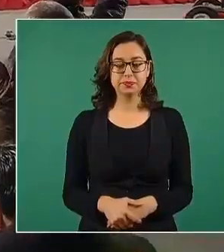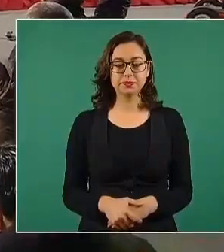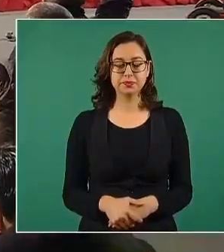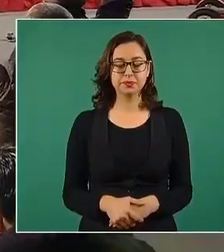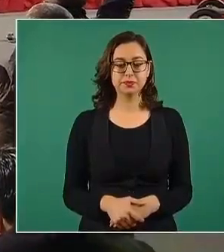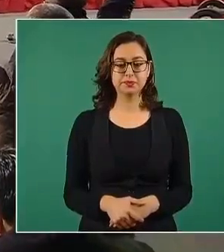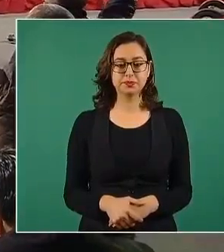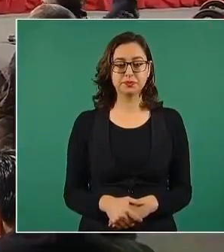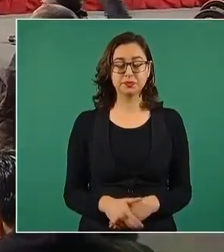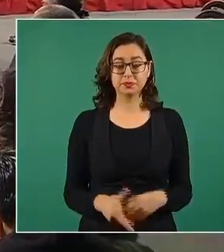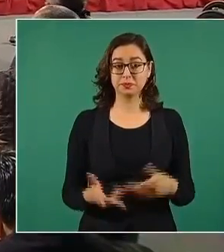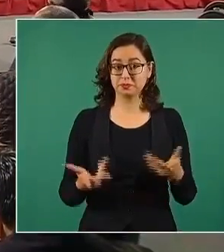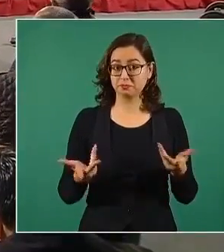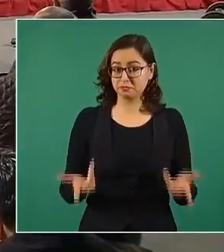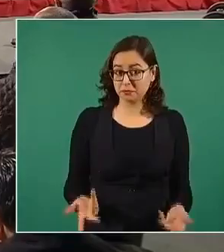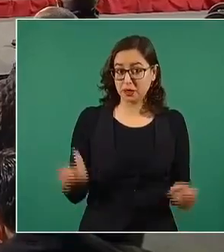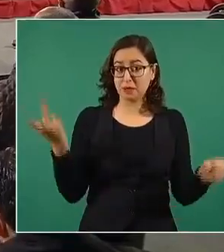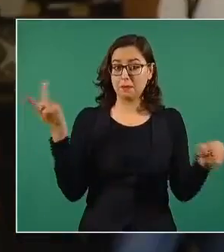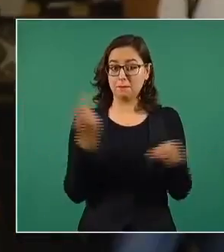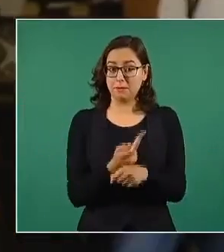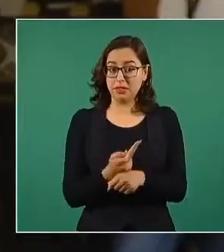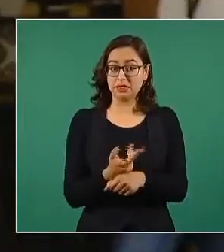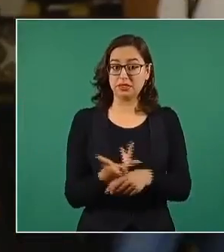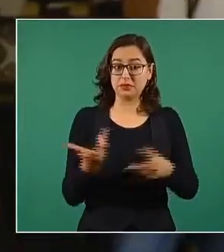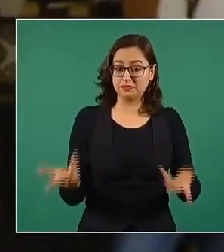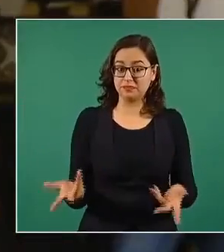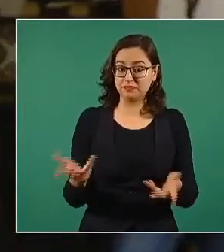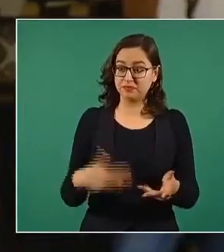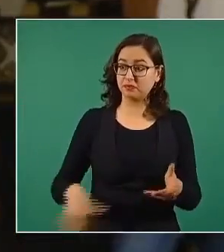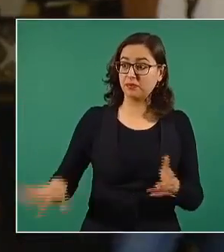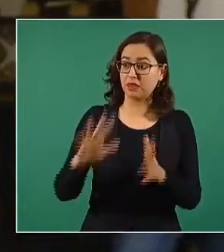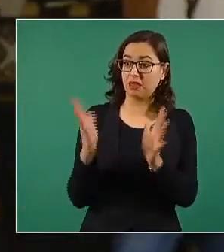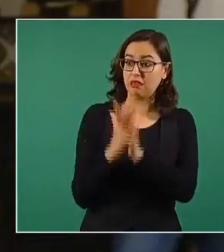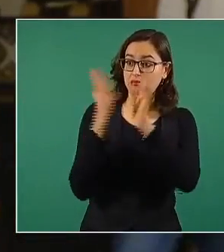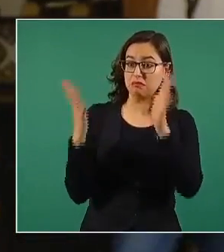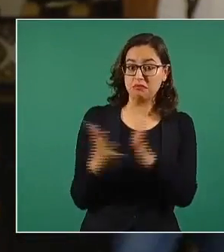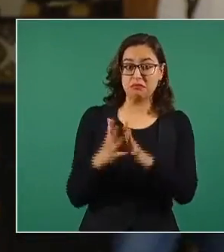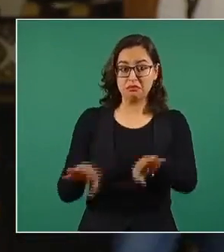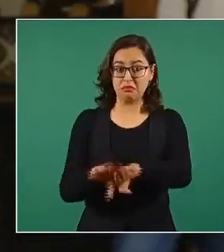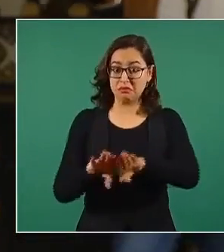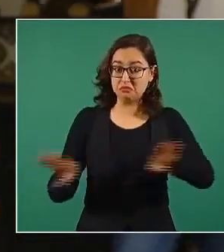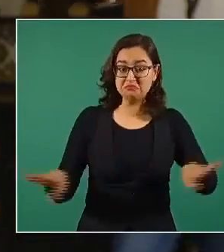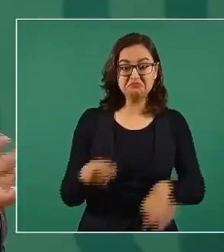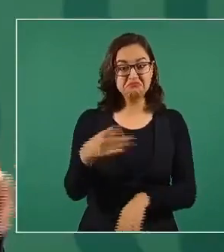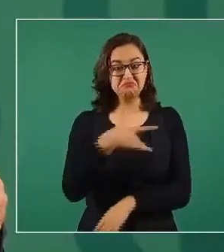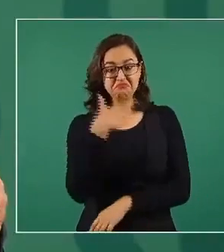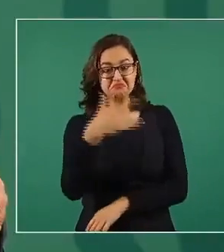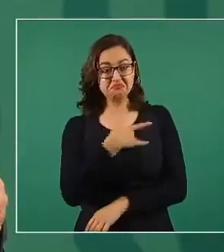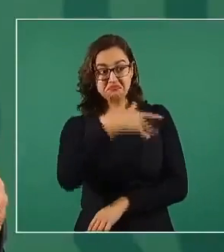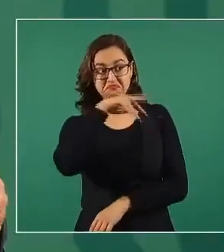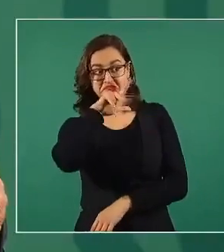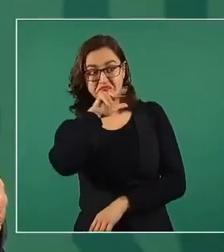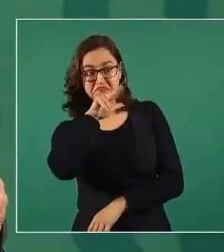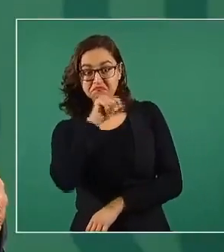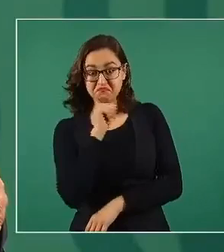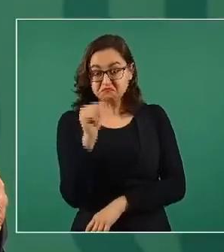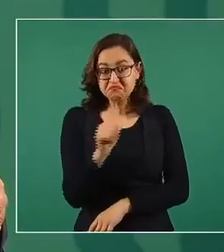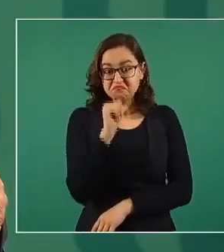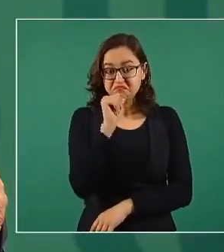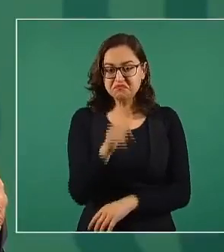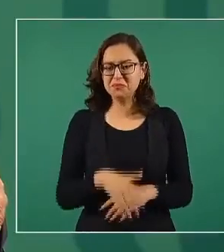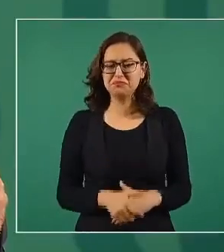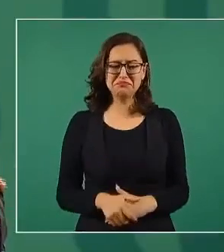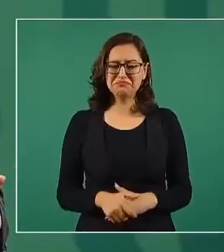la parte de que afectan a la democracia o que están en contra de la democracia tampoco le preocupa? Yo creo que eso no debe de preocuparnos